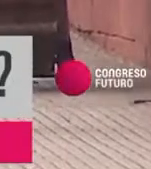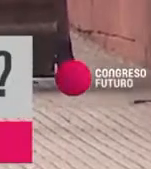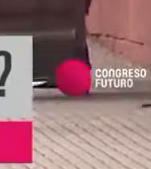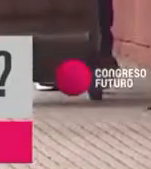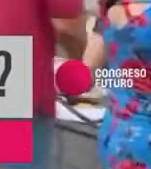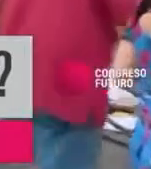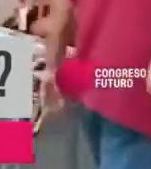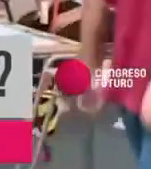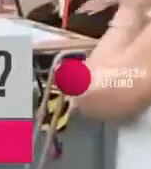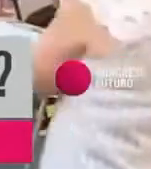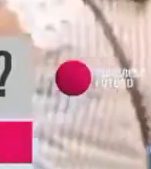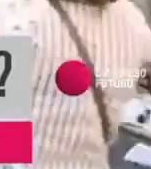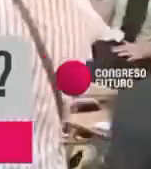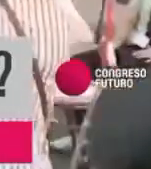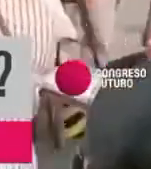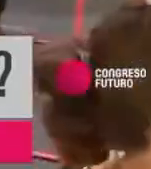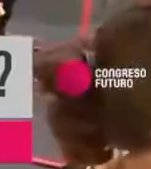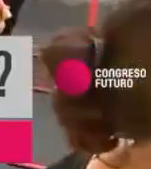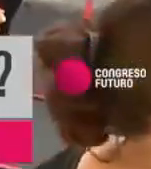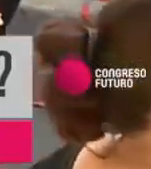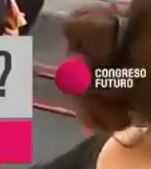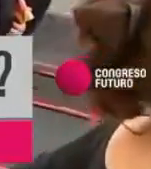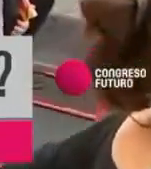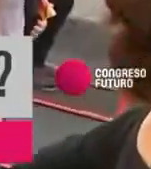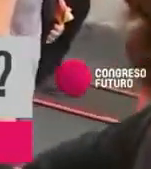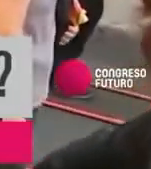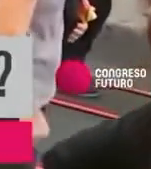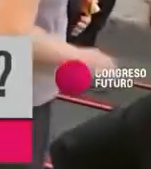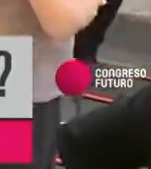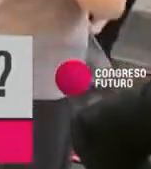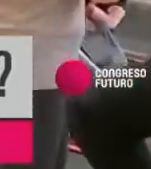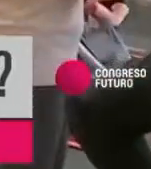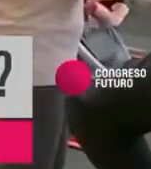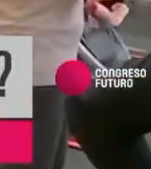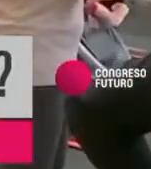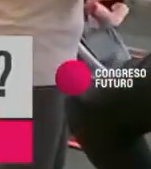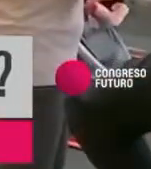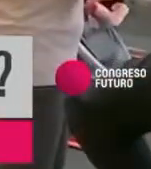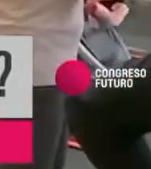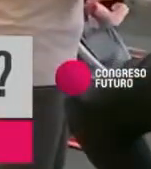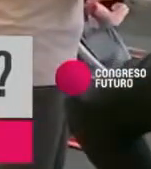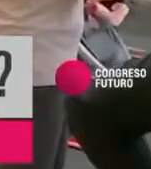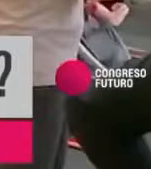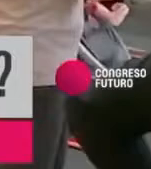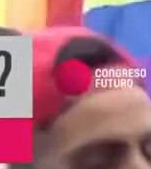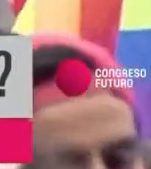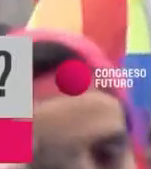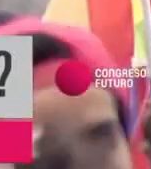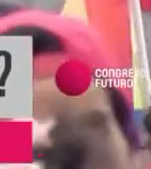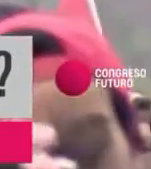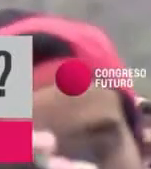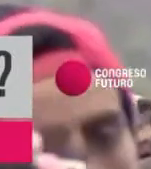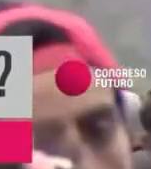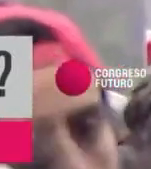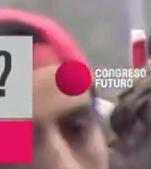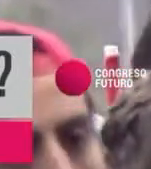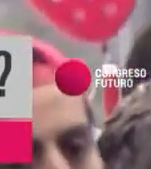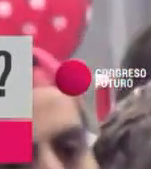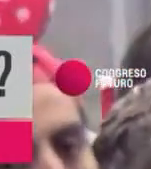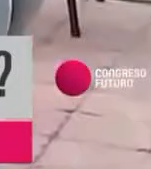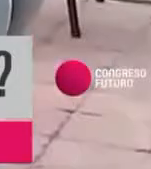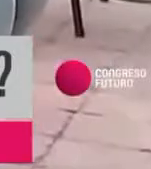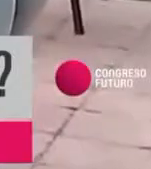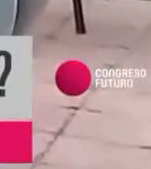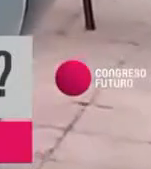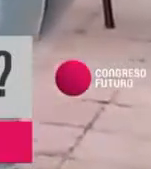¿Cómo te imaginas el país en el futuro? Preguntas amplias sin una respuesta correcta. Un llamado a reflexionar,